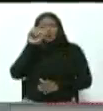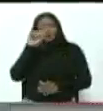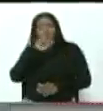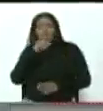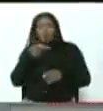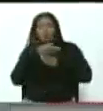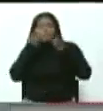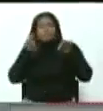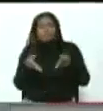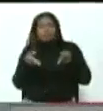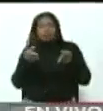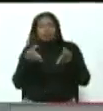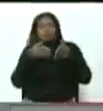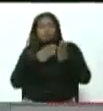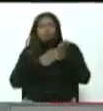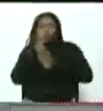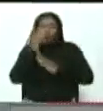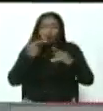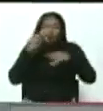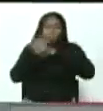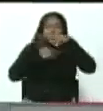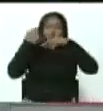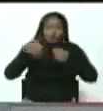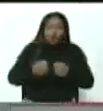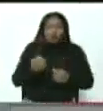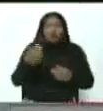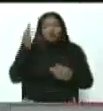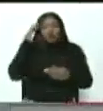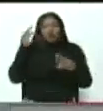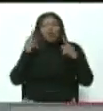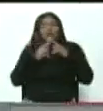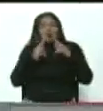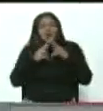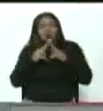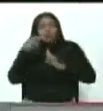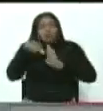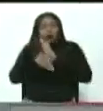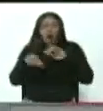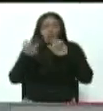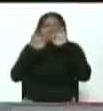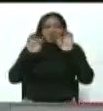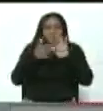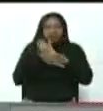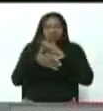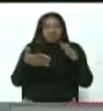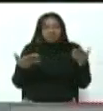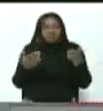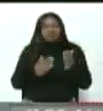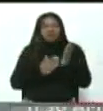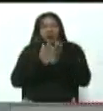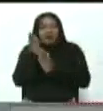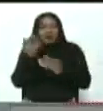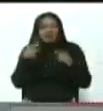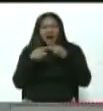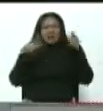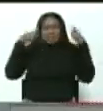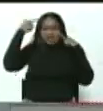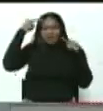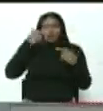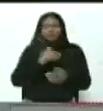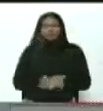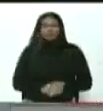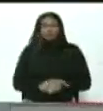candidato formado en las filas revolucionarias, formado bajo la figura y el legado del comandante Chávez,